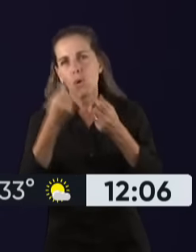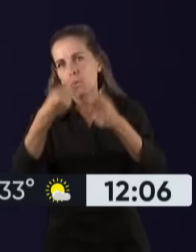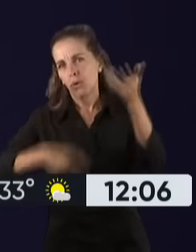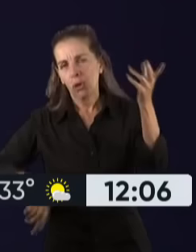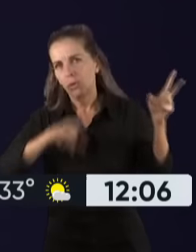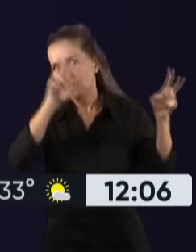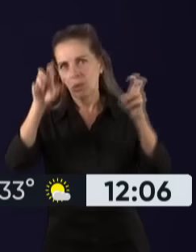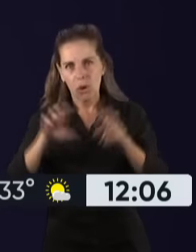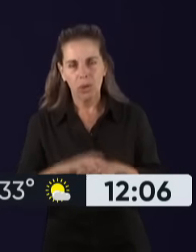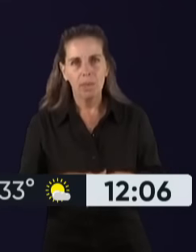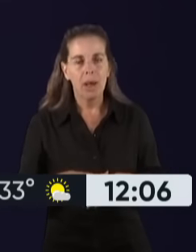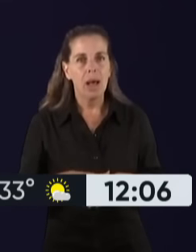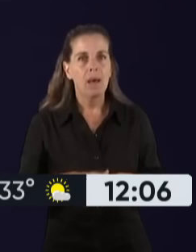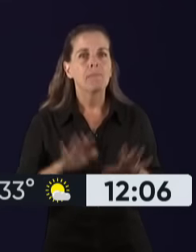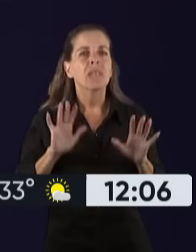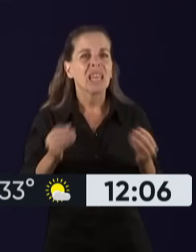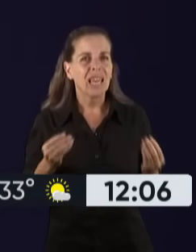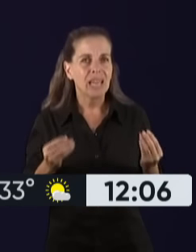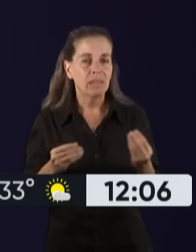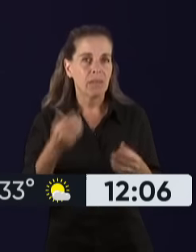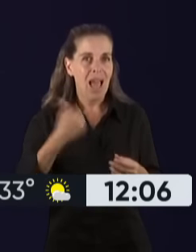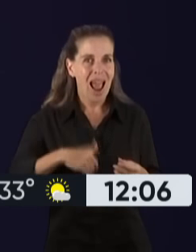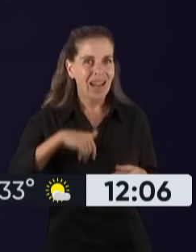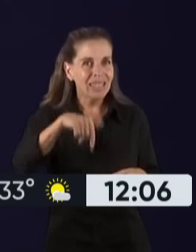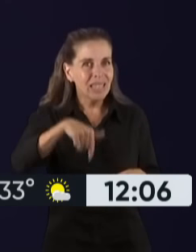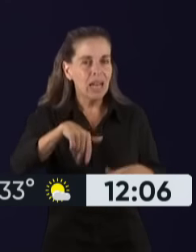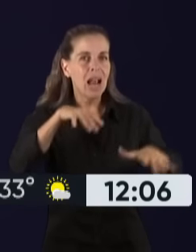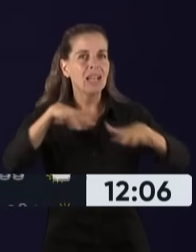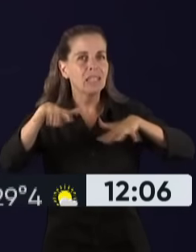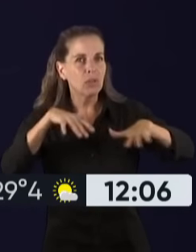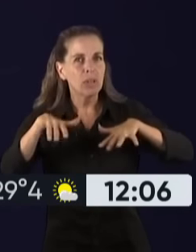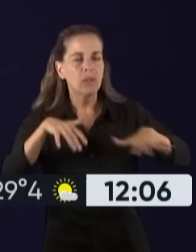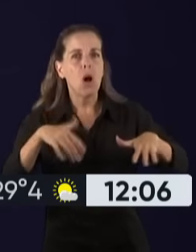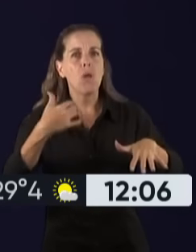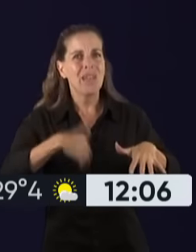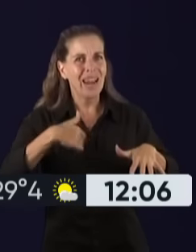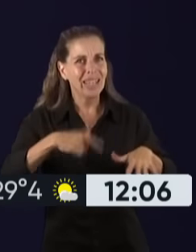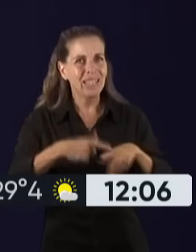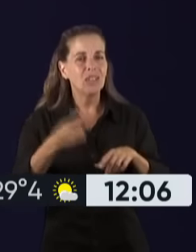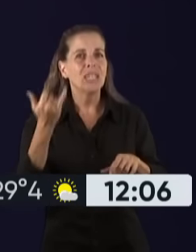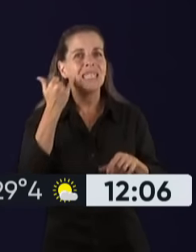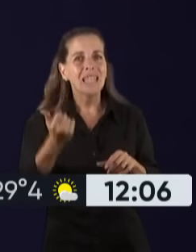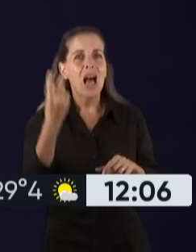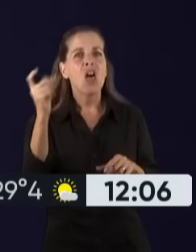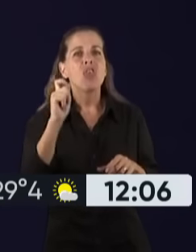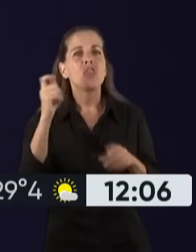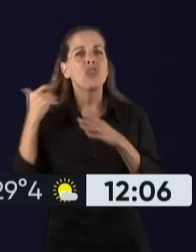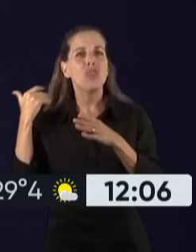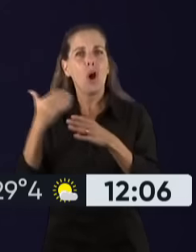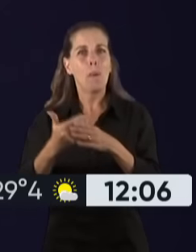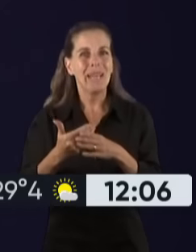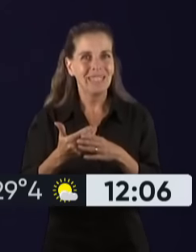pero lo cierto Es que Argentina la realidad del pa es que van dos meses consecutivos de superávit